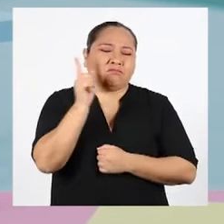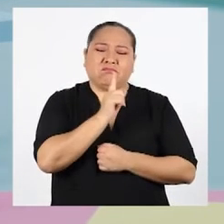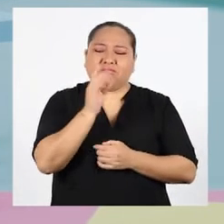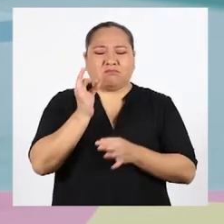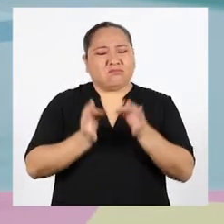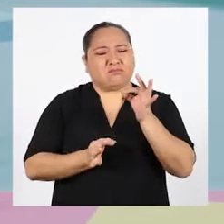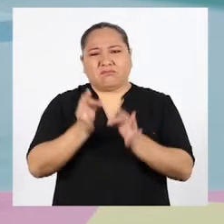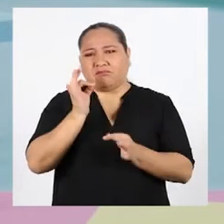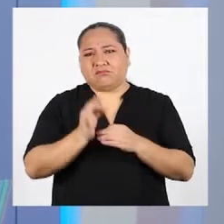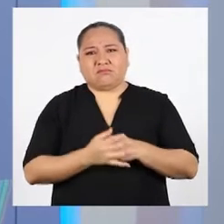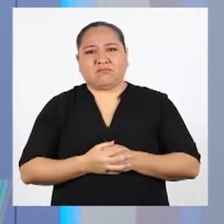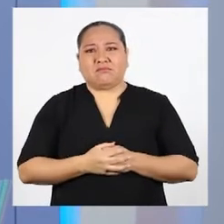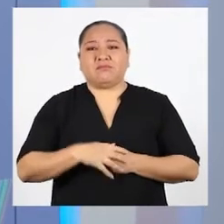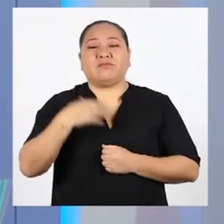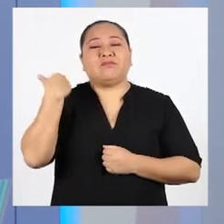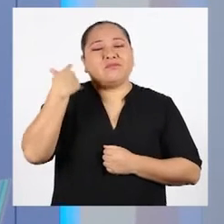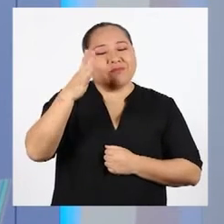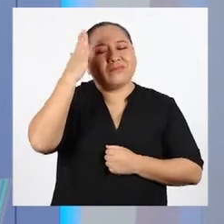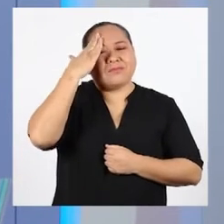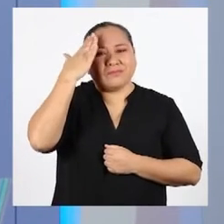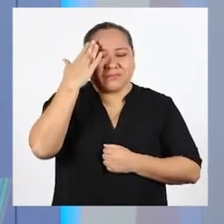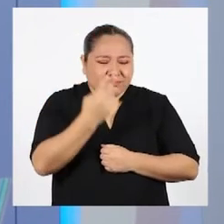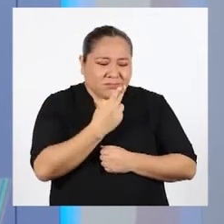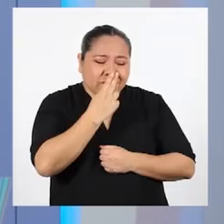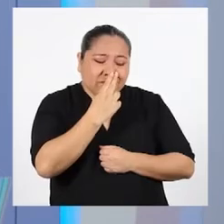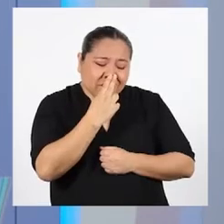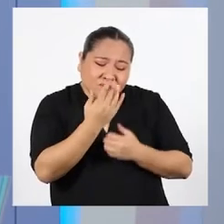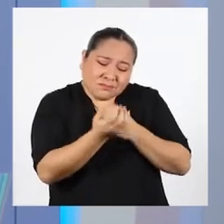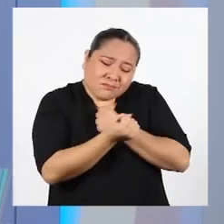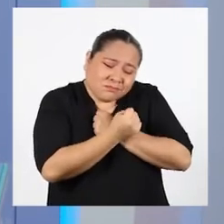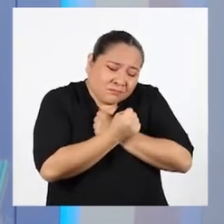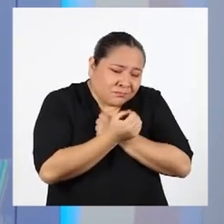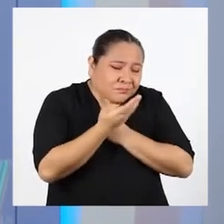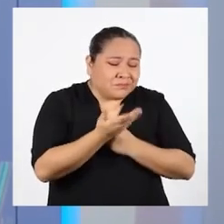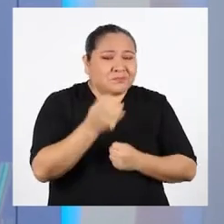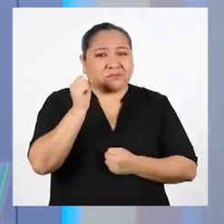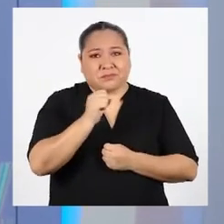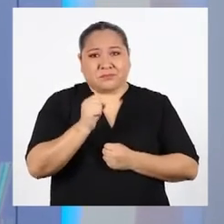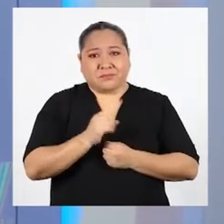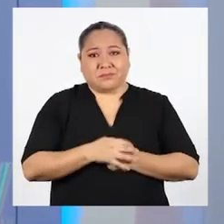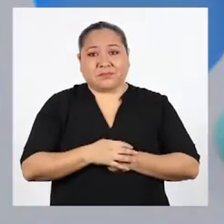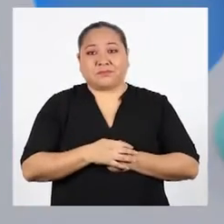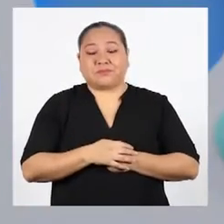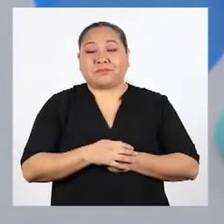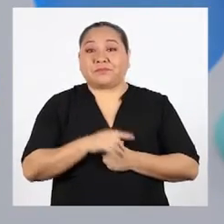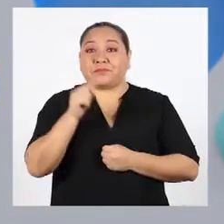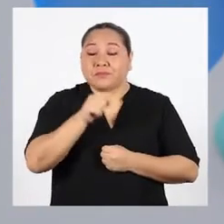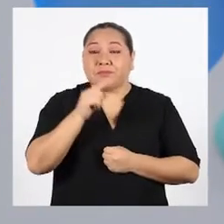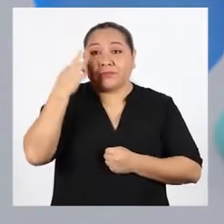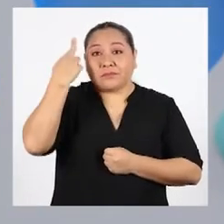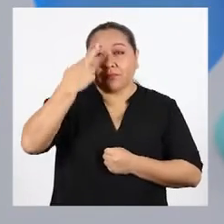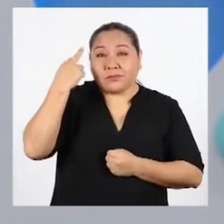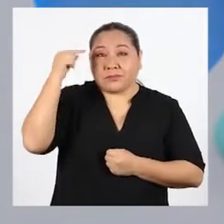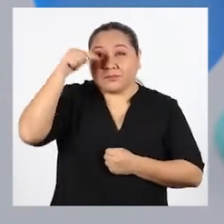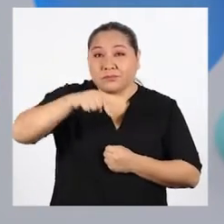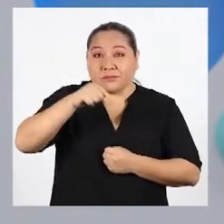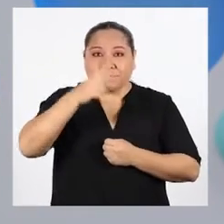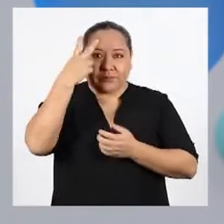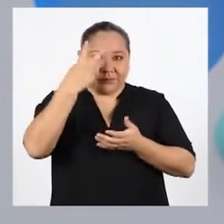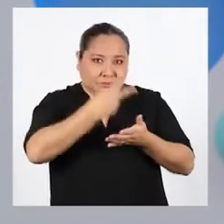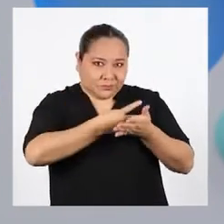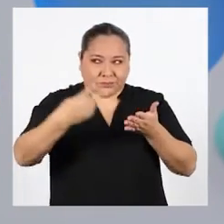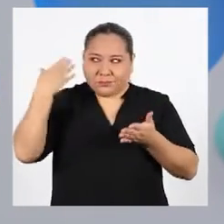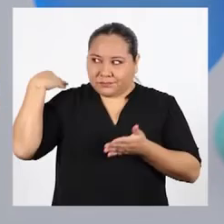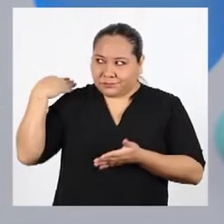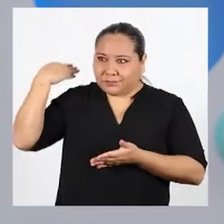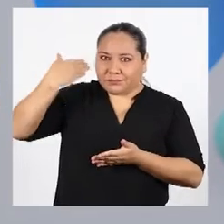¡No es justo! Lo sé, mi porcino amigo, lo sé. Por eso es que durante estas